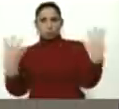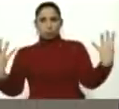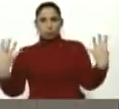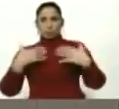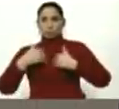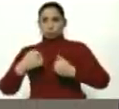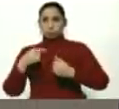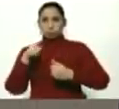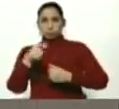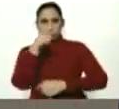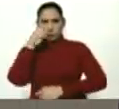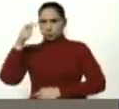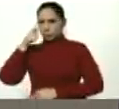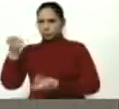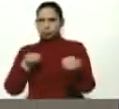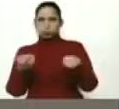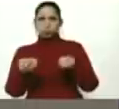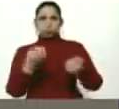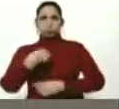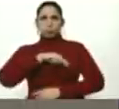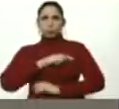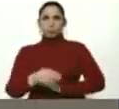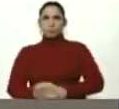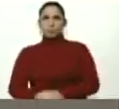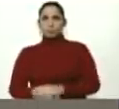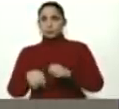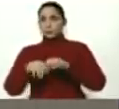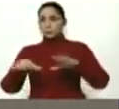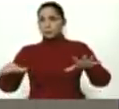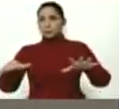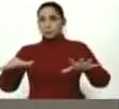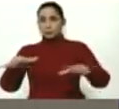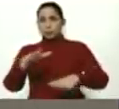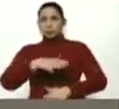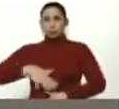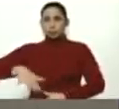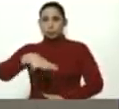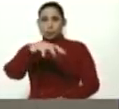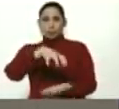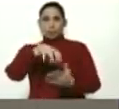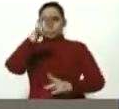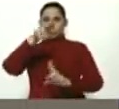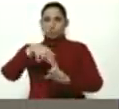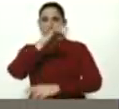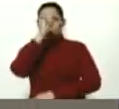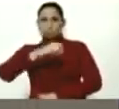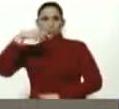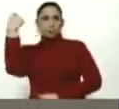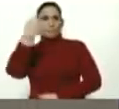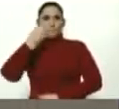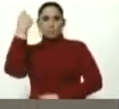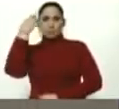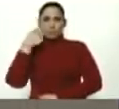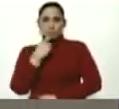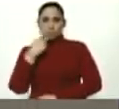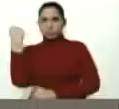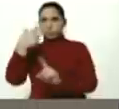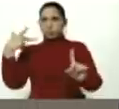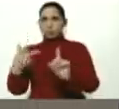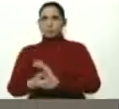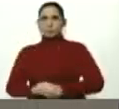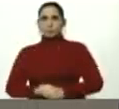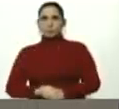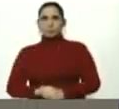esos Pasi que hemos desplegado en los estados Táchira, Zulia, Apure, Bolívar y